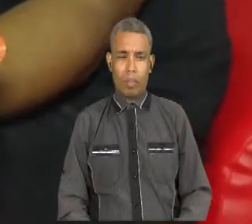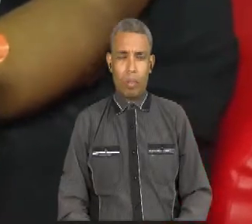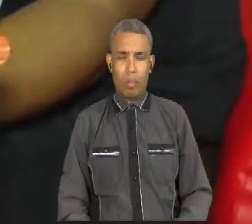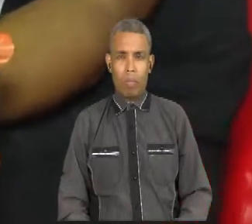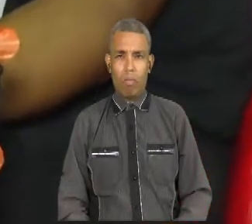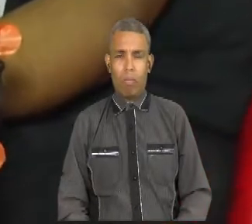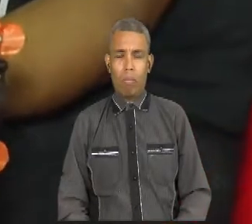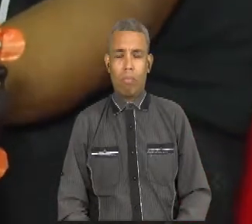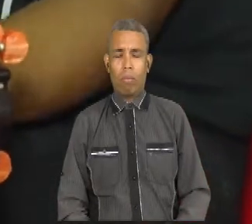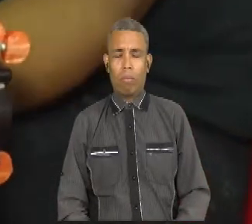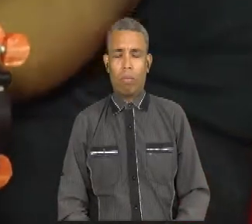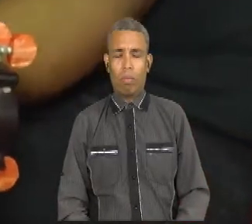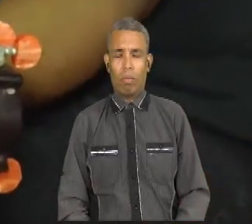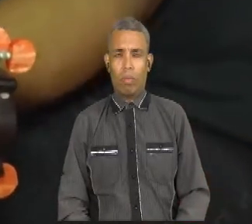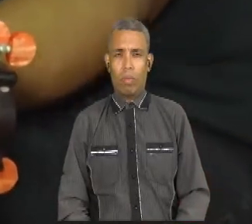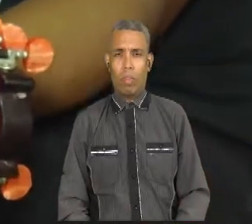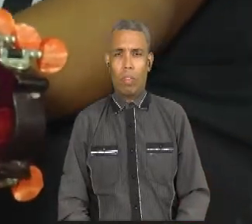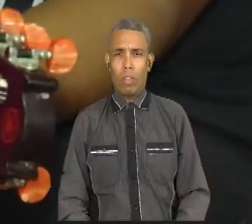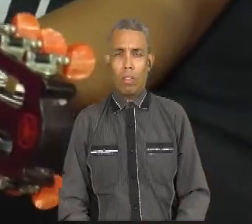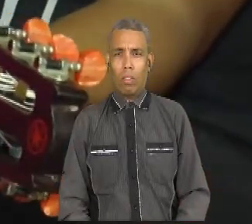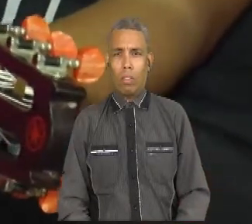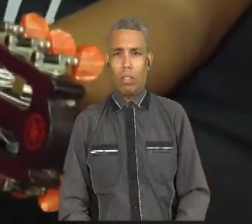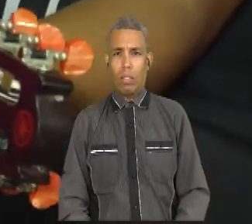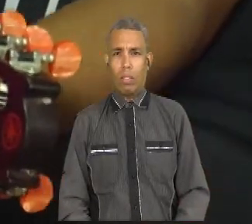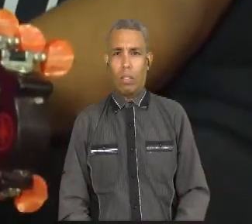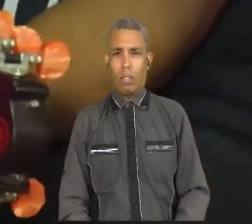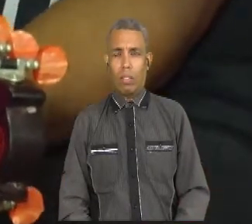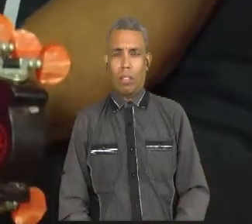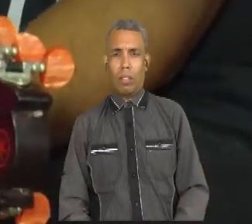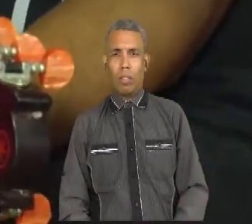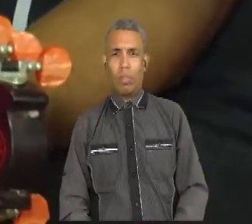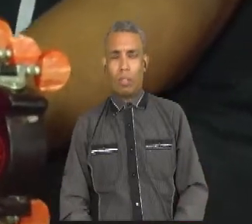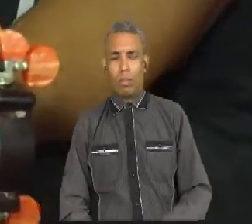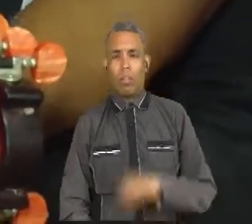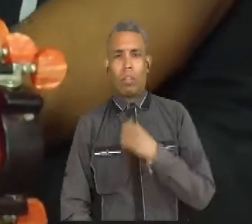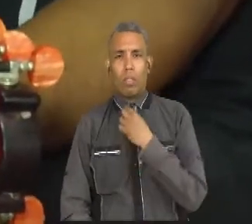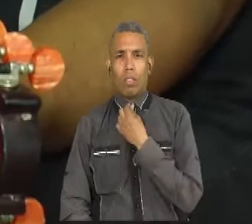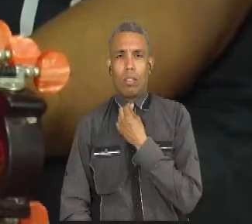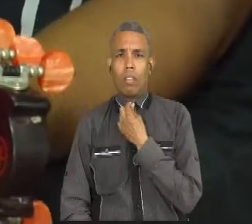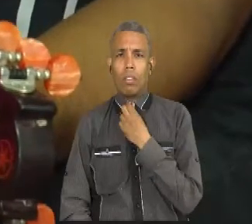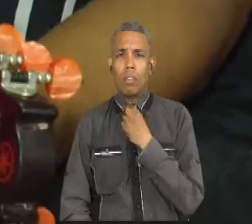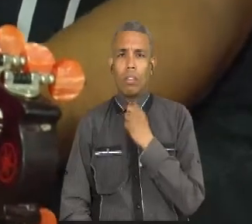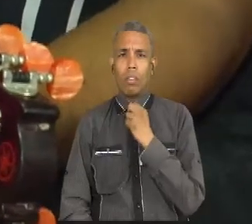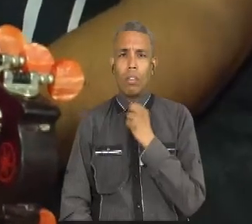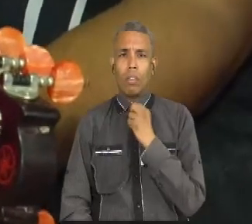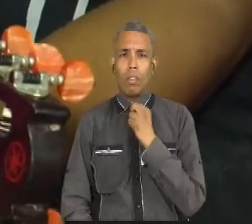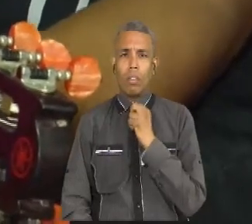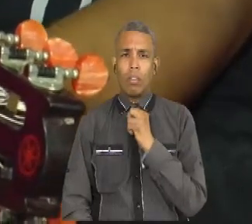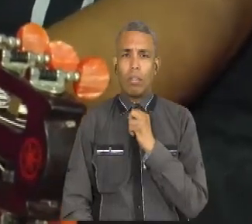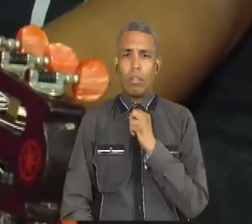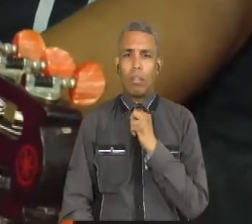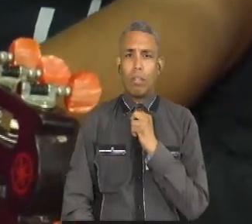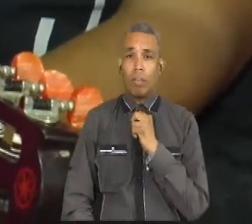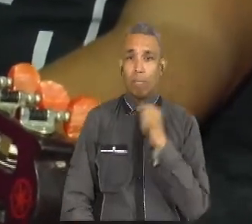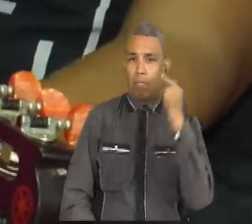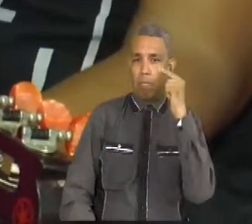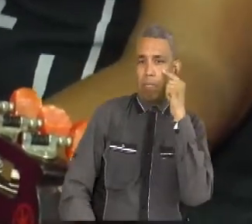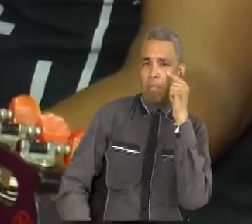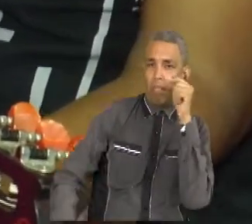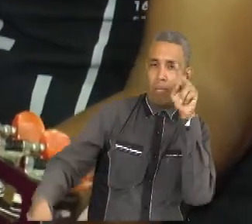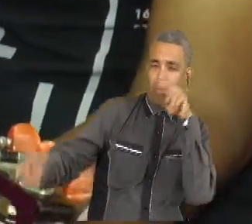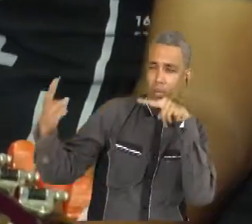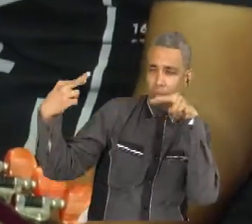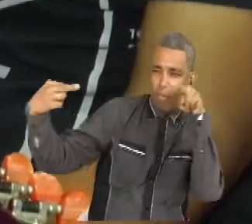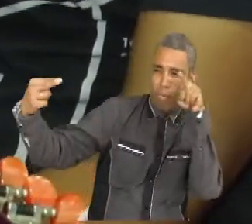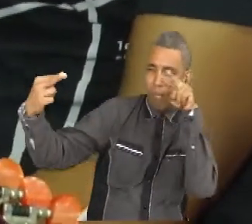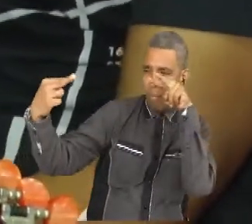Cada vez que yo te miro, las palabras se me van. Alucino todo el tiempo, requiero de